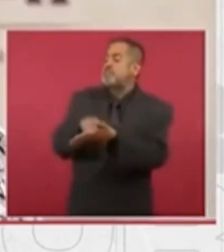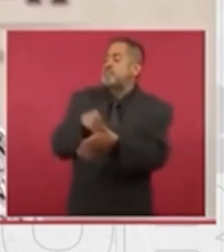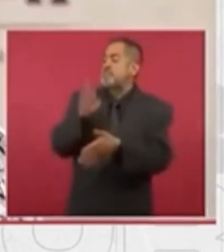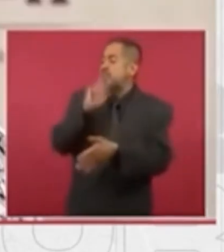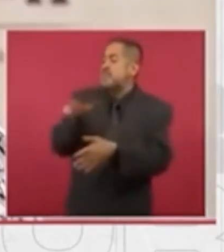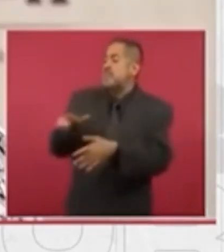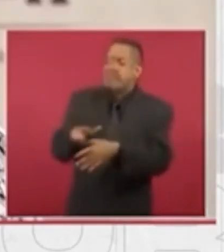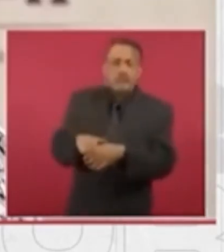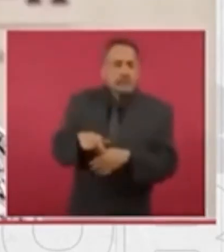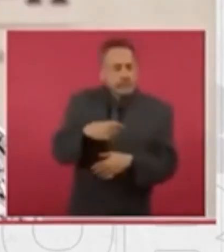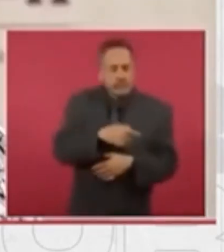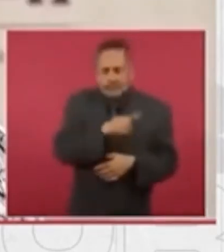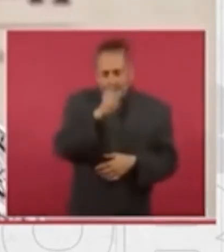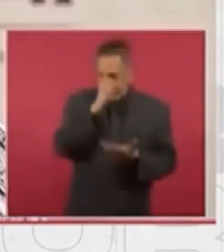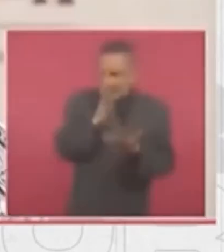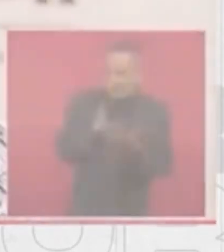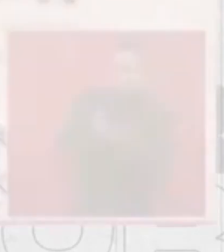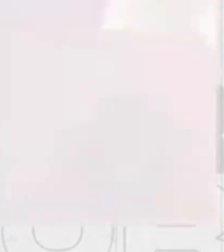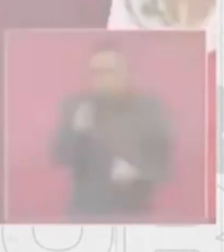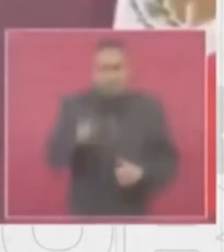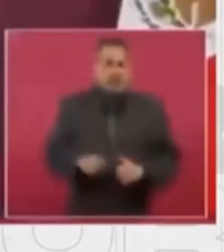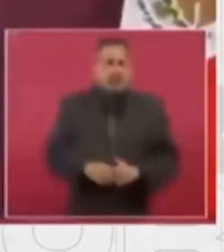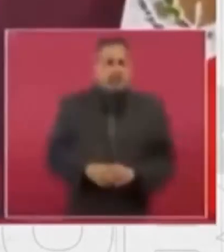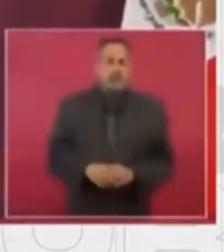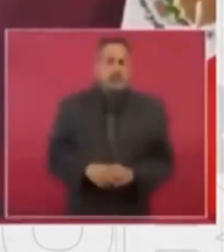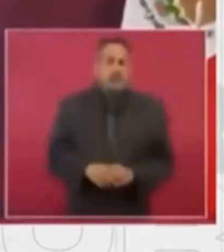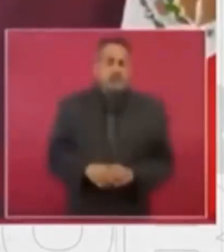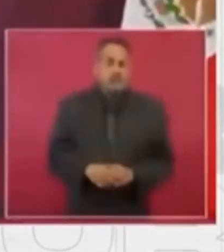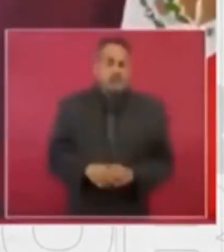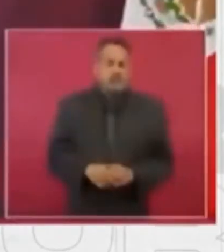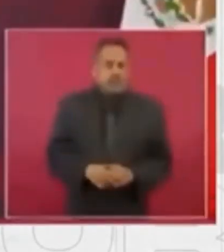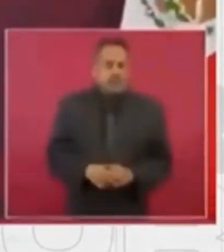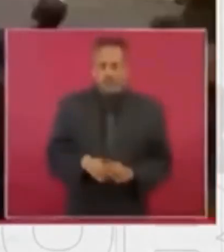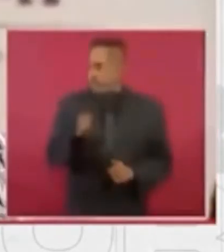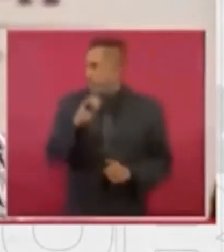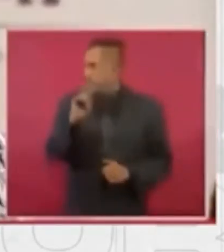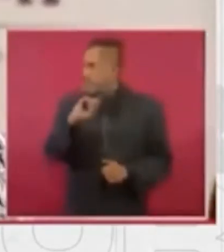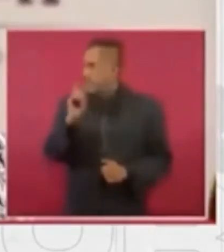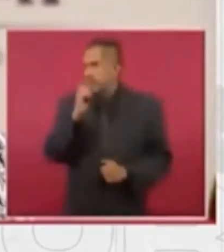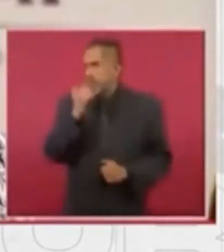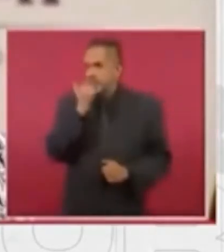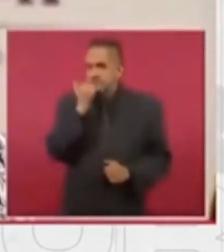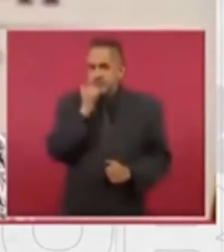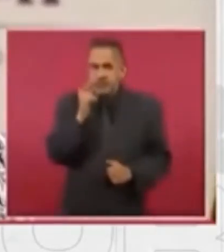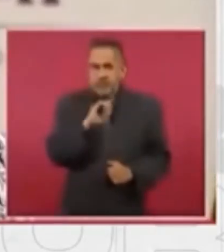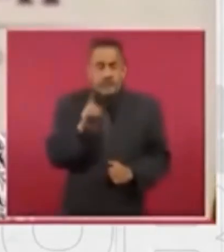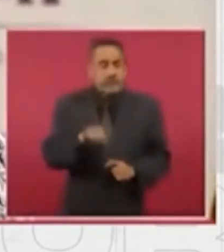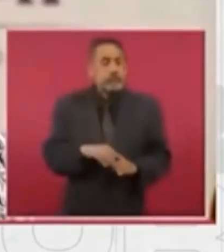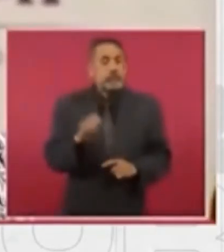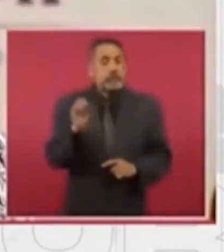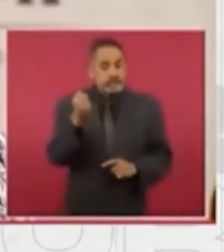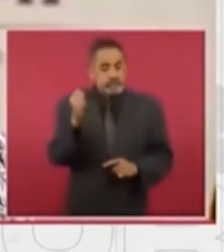Un intervencionismo faccioso. Y de una vez también,